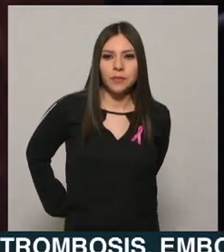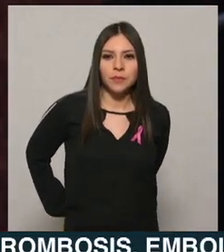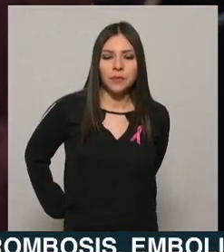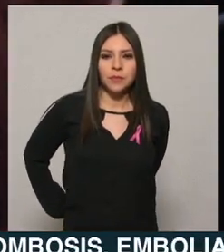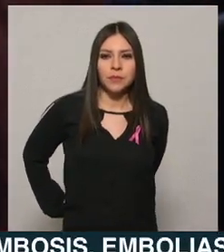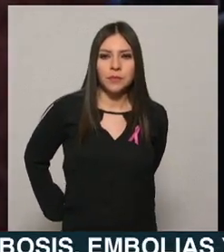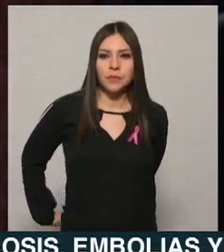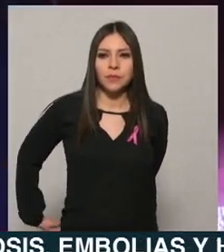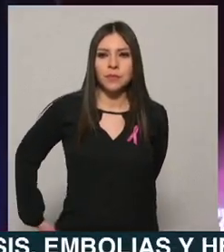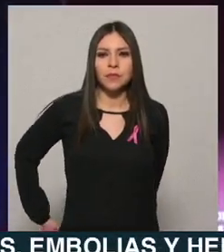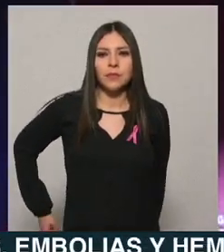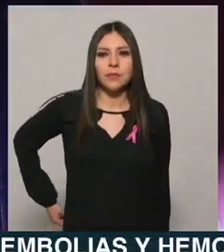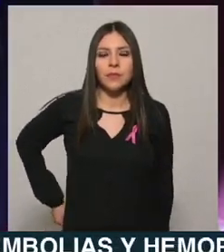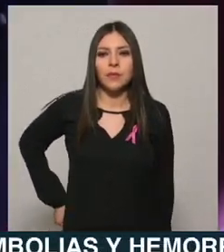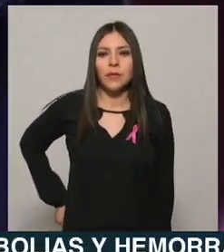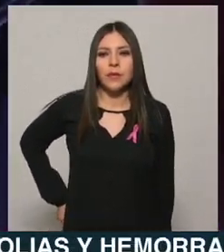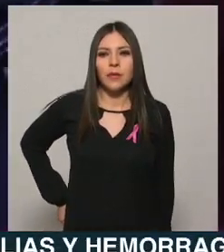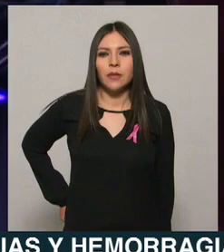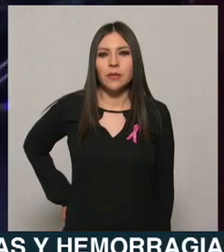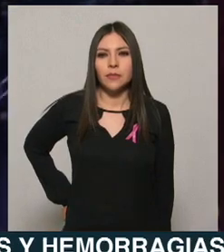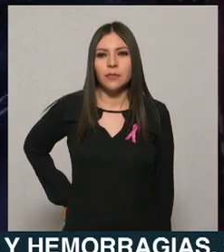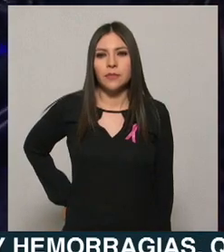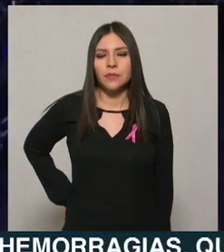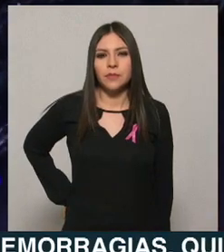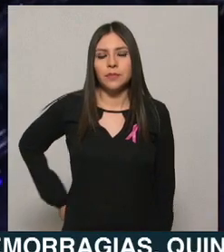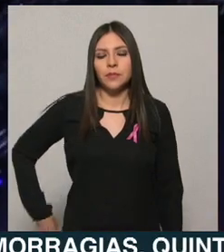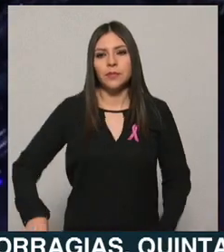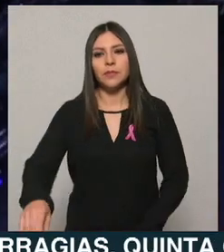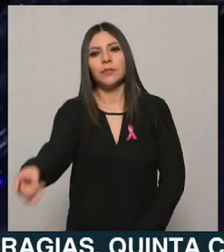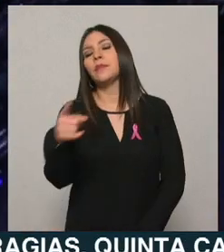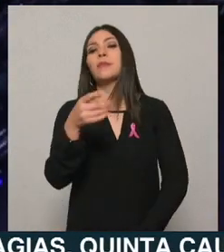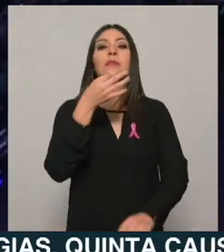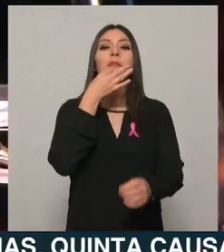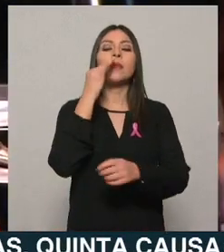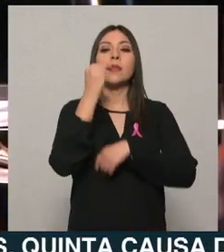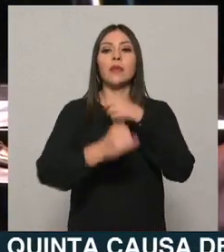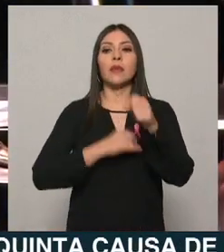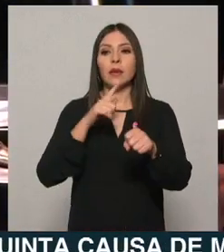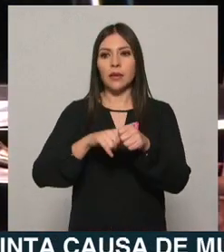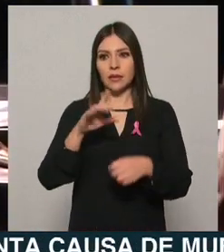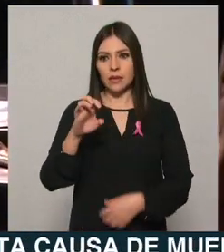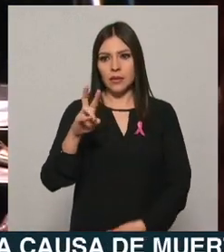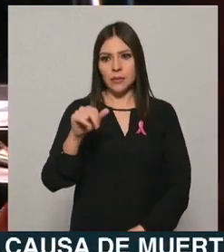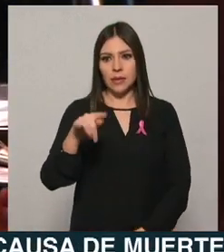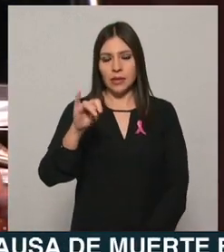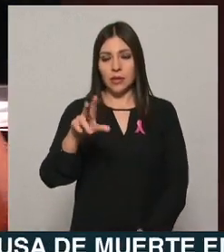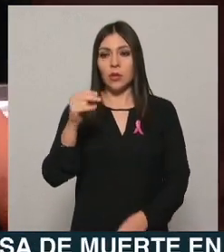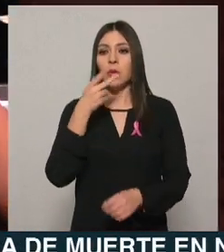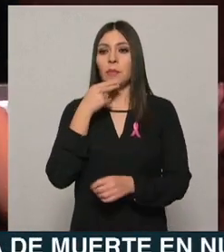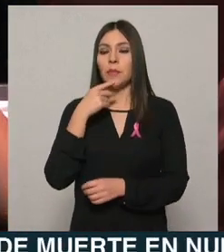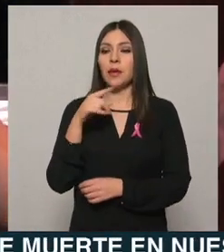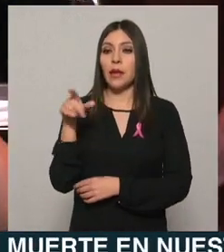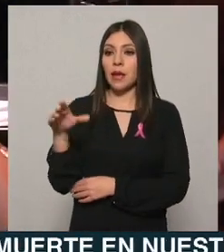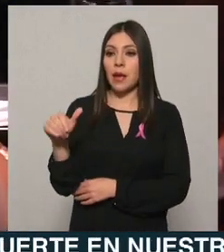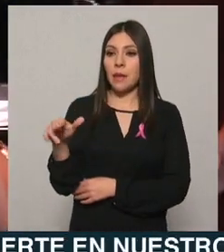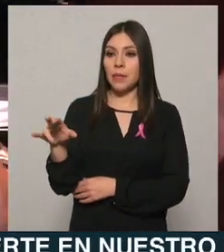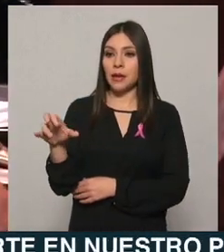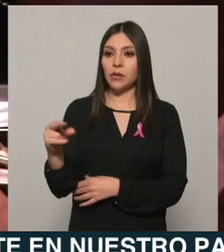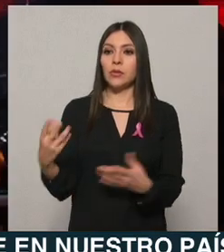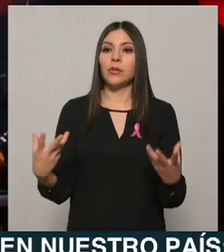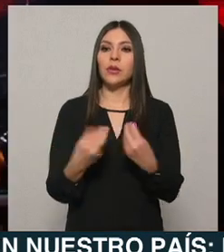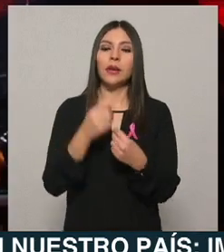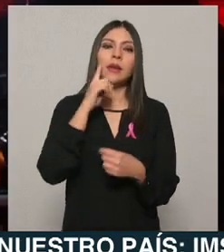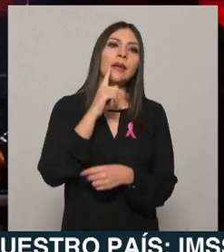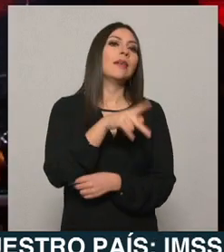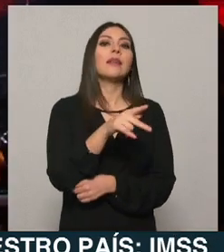El Festival Internacional Cervantino cerró con broche de oro. El tenor mexicano Javier Camarena, acompañado de la soprano Karen